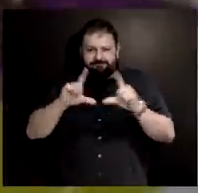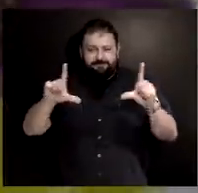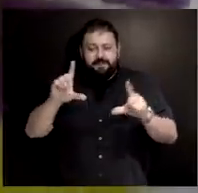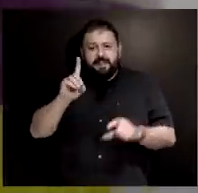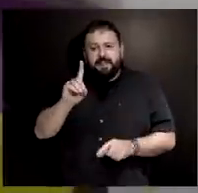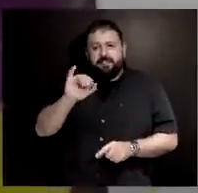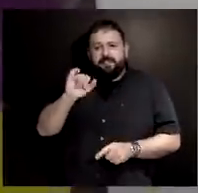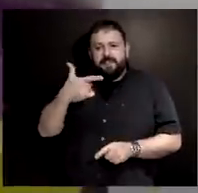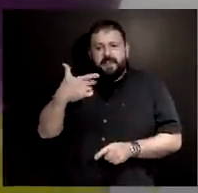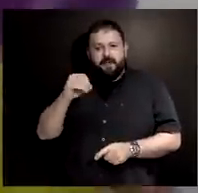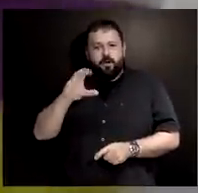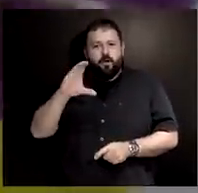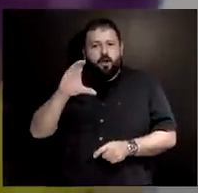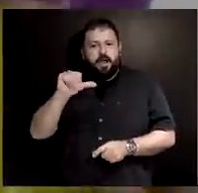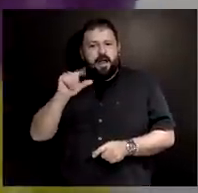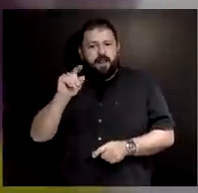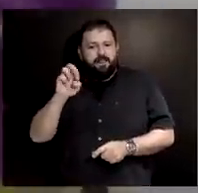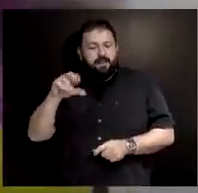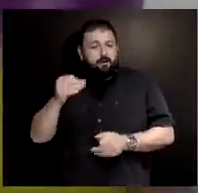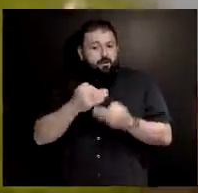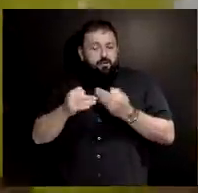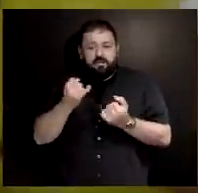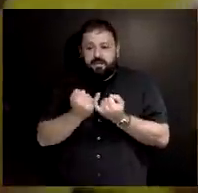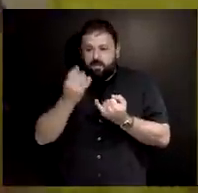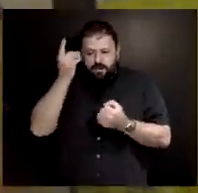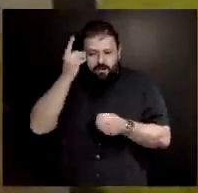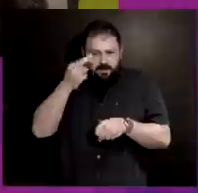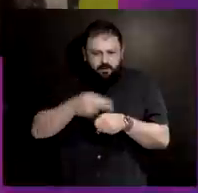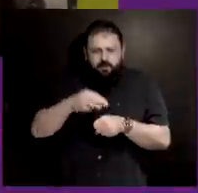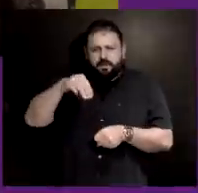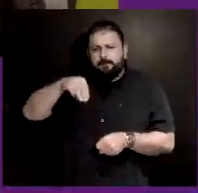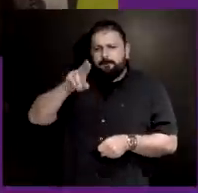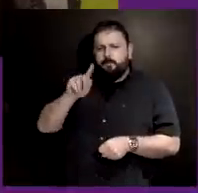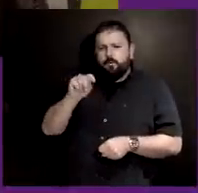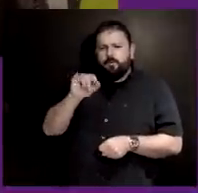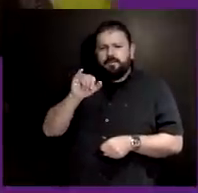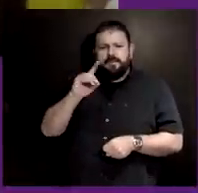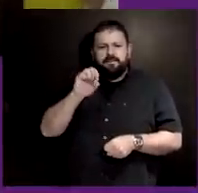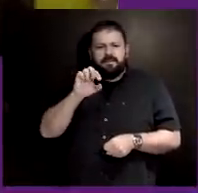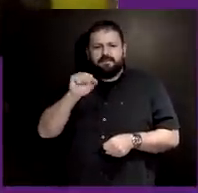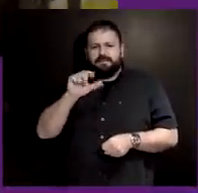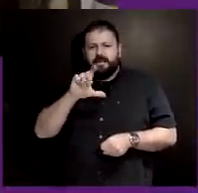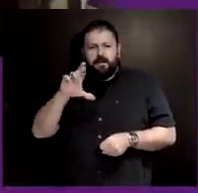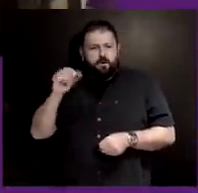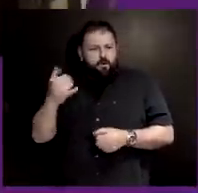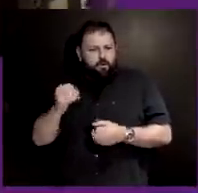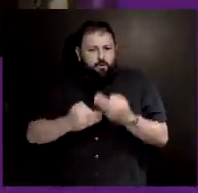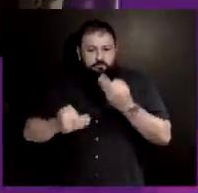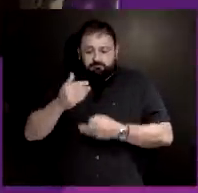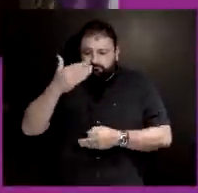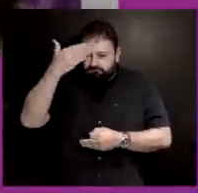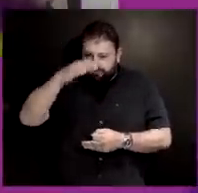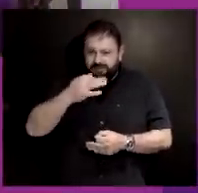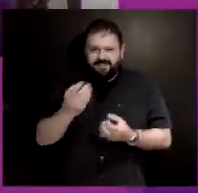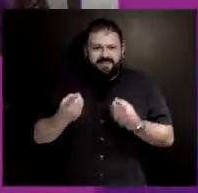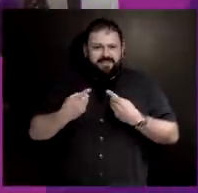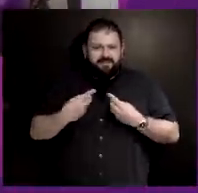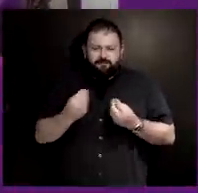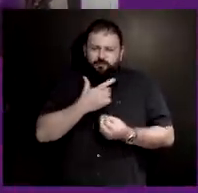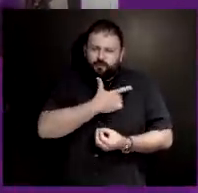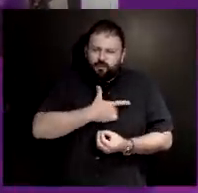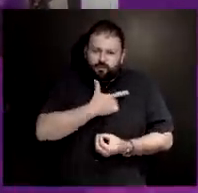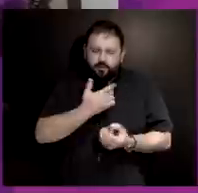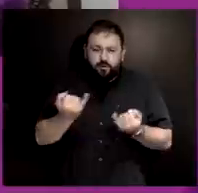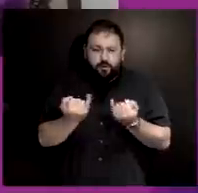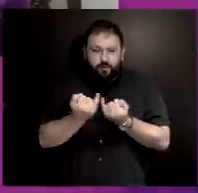Calderón, nuestro director de Multidesarrollo. Obviamente sabemos que tienes muchísimo gusto de poderlos